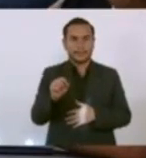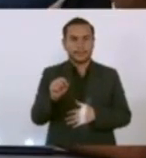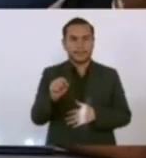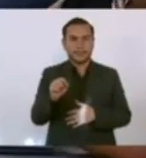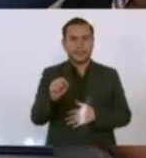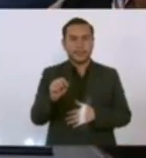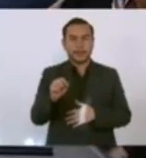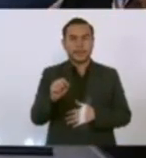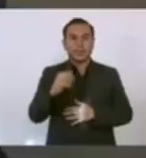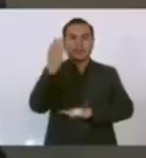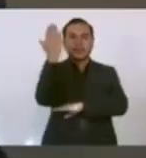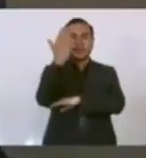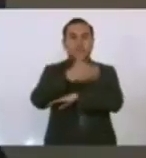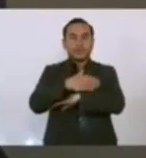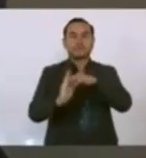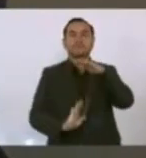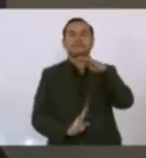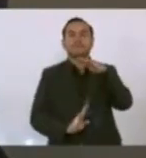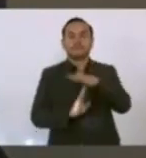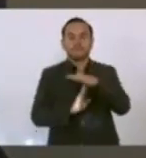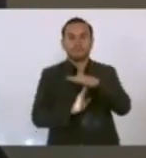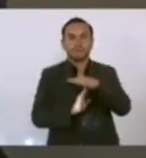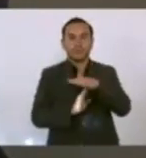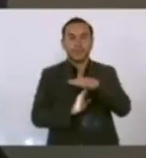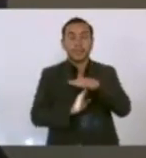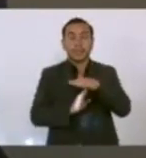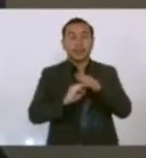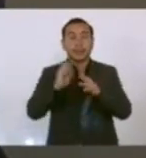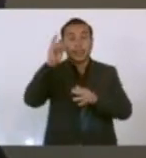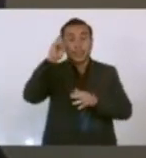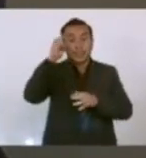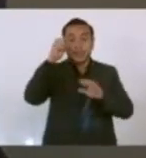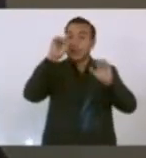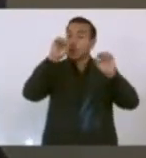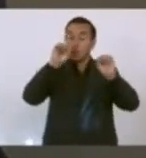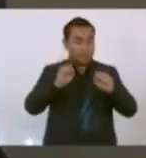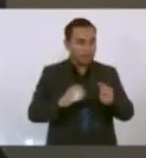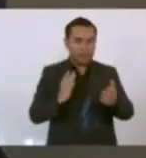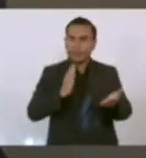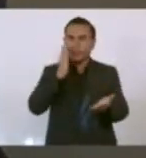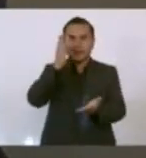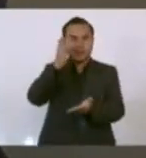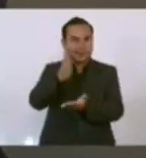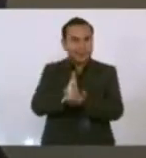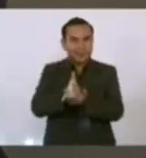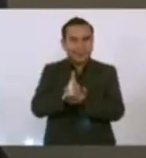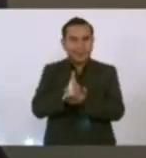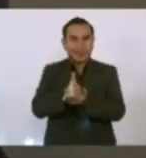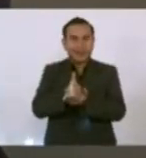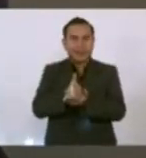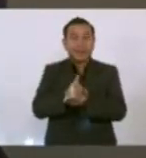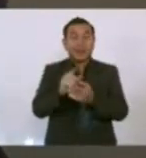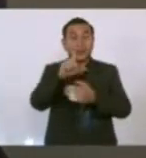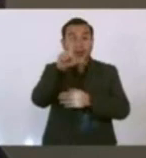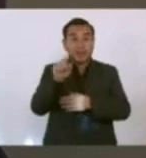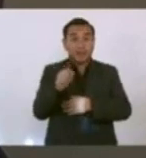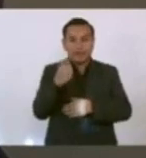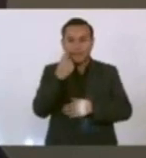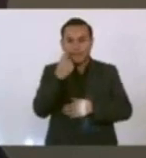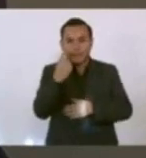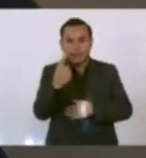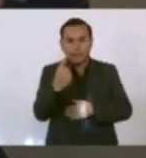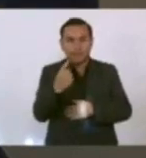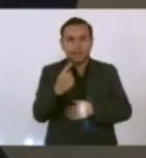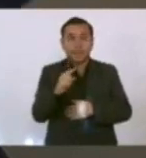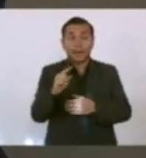cerraron las fronteras, declararon cuarentena en todo el país. Y cuando vimos ese caso, primero